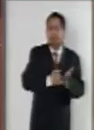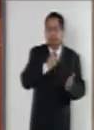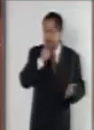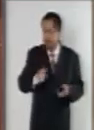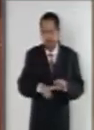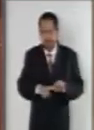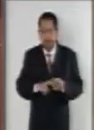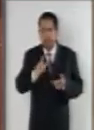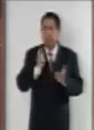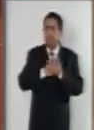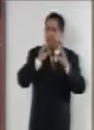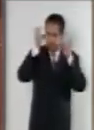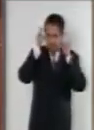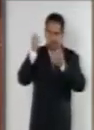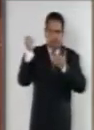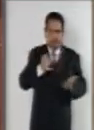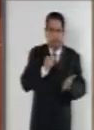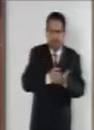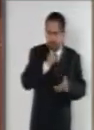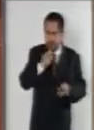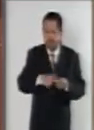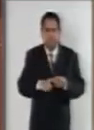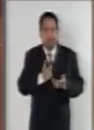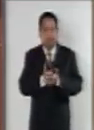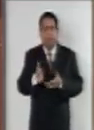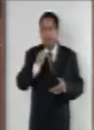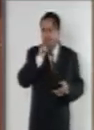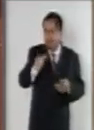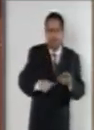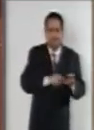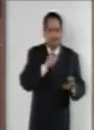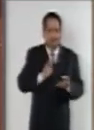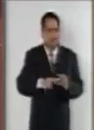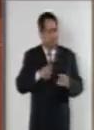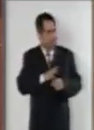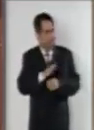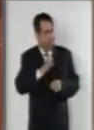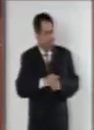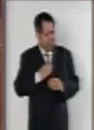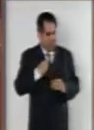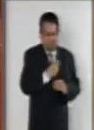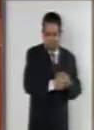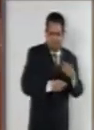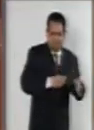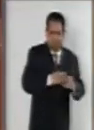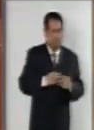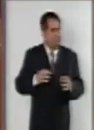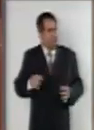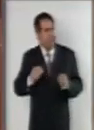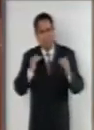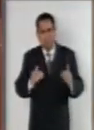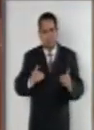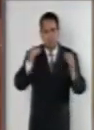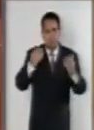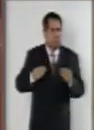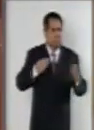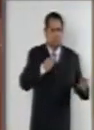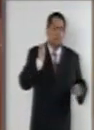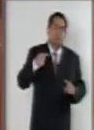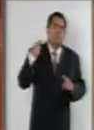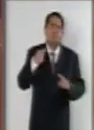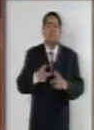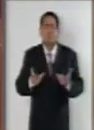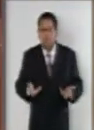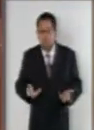paguen aranceles, que no paguen tarifas, que se les dote de toda la infraestructura de primer nivel. ¿De qué estamos hablando en esos